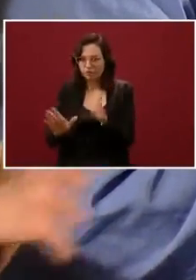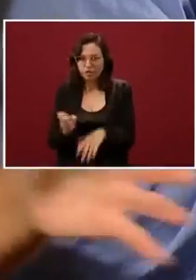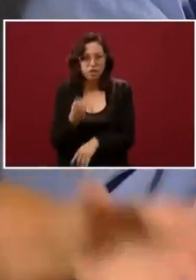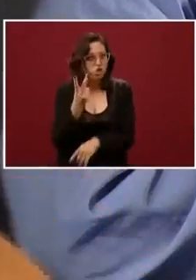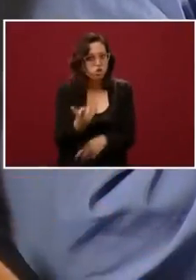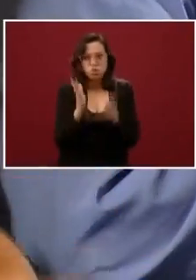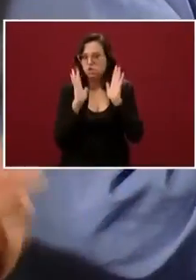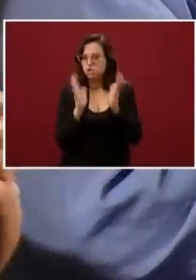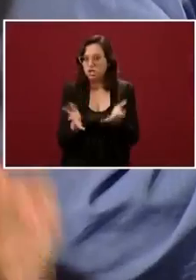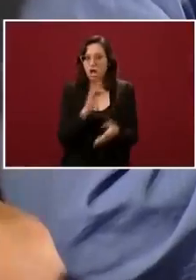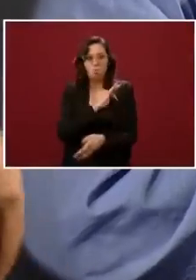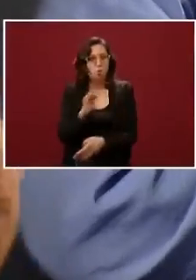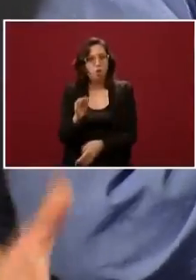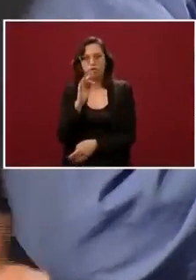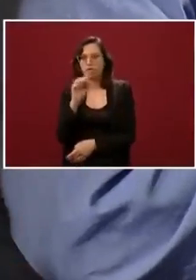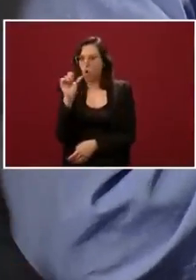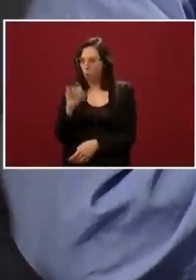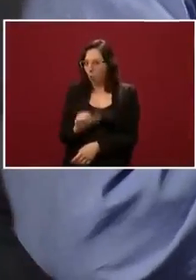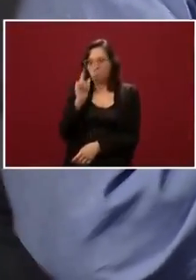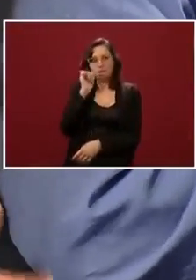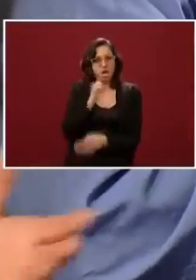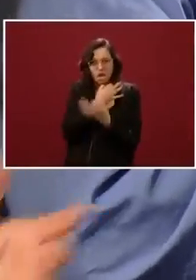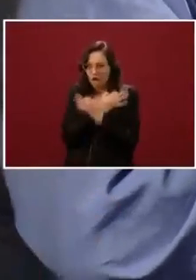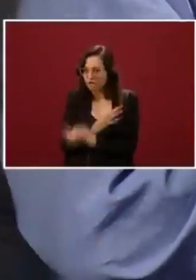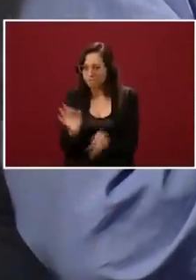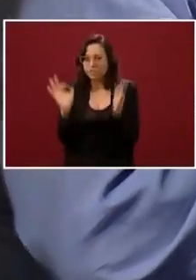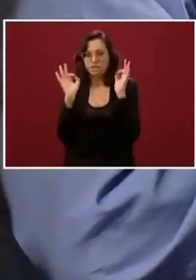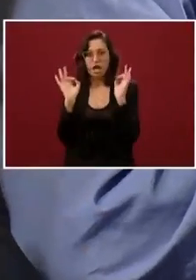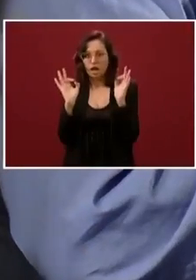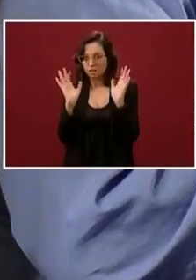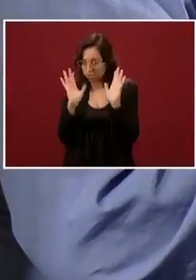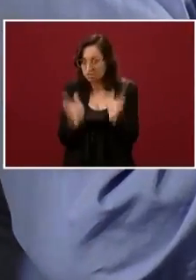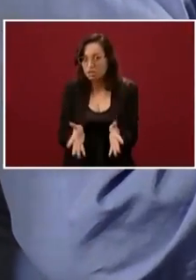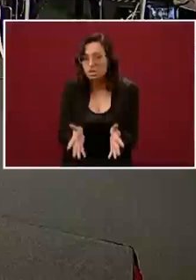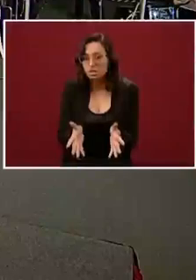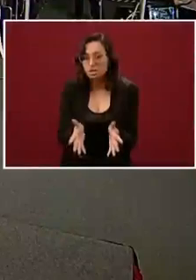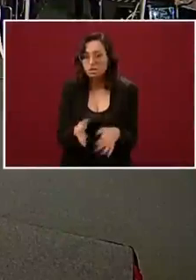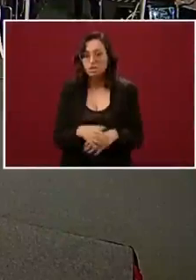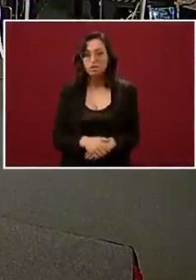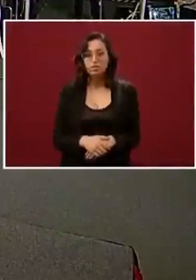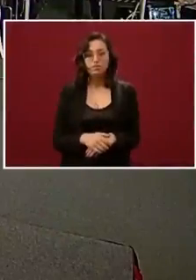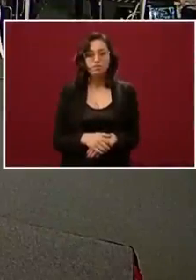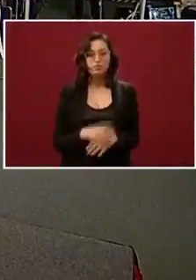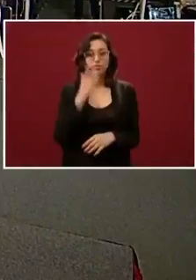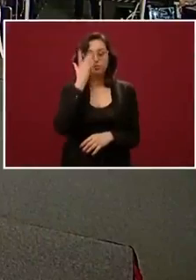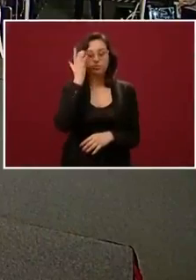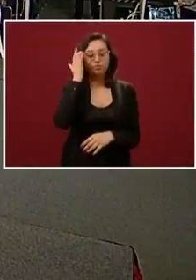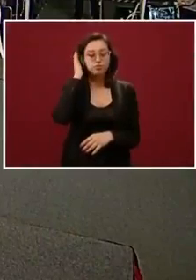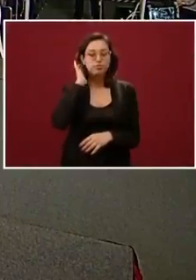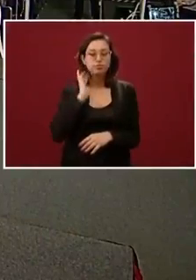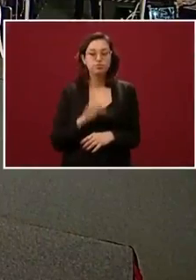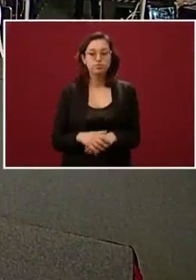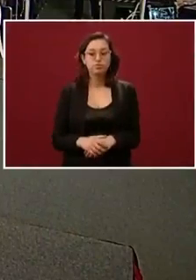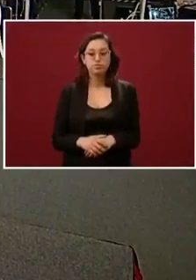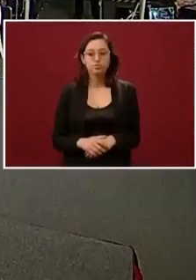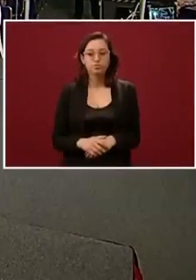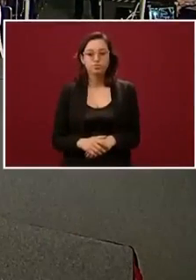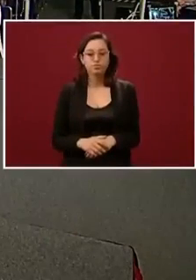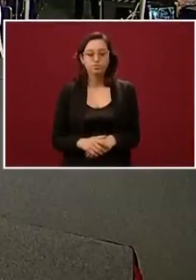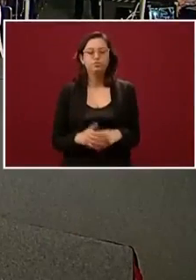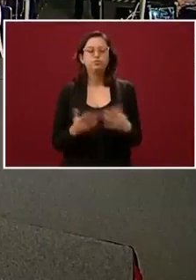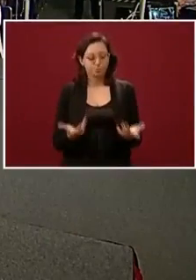podría anunciar entre hoy, mañana o antes del fin de semana? Déjeme contestar esta y ahorita vemos el punto. Sí, gracias. De